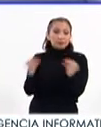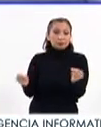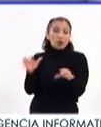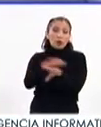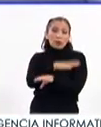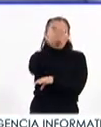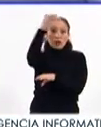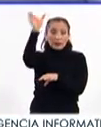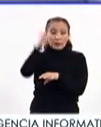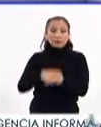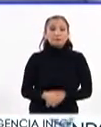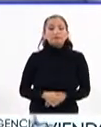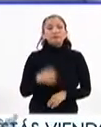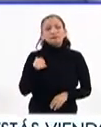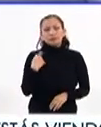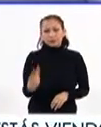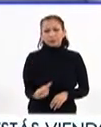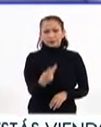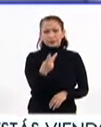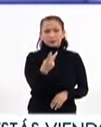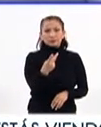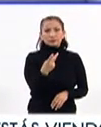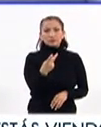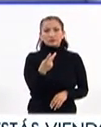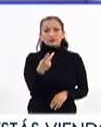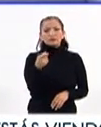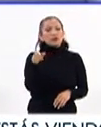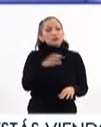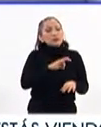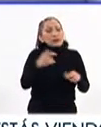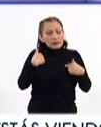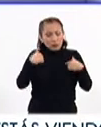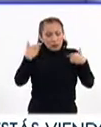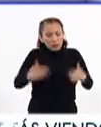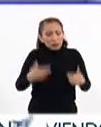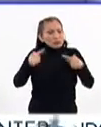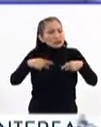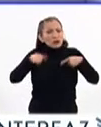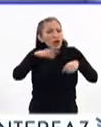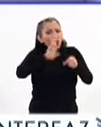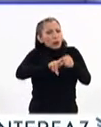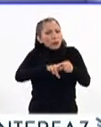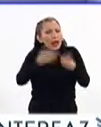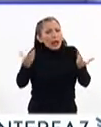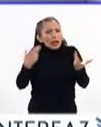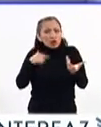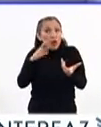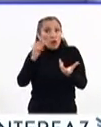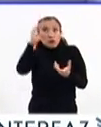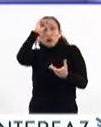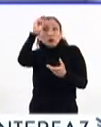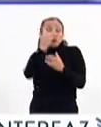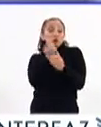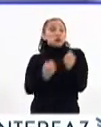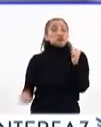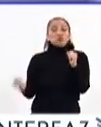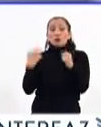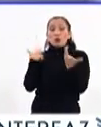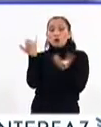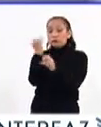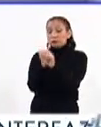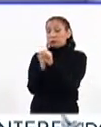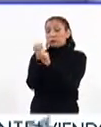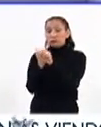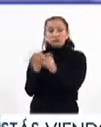es el cambio climático. Yo quisiera preguntarte, ¿qué pueden hacer las personas comunes como nosotros, que no somos especialistas o que no